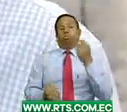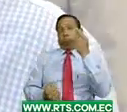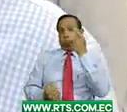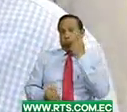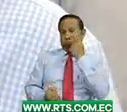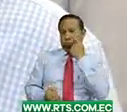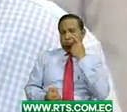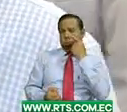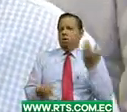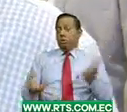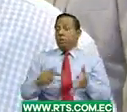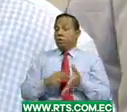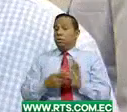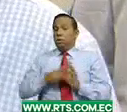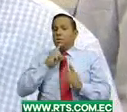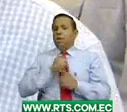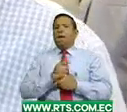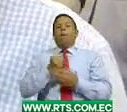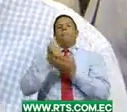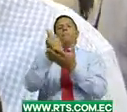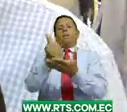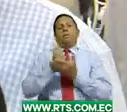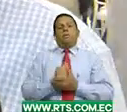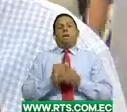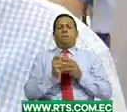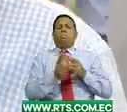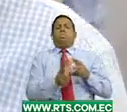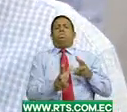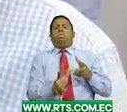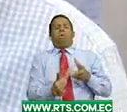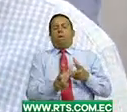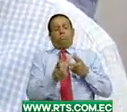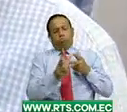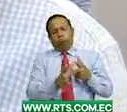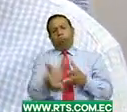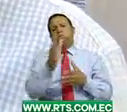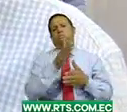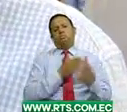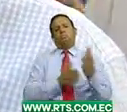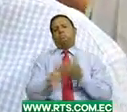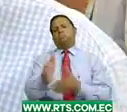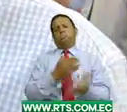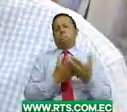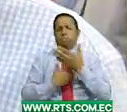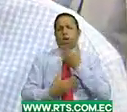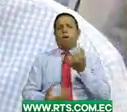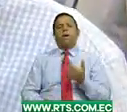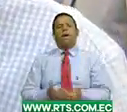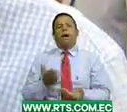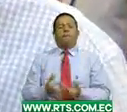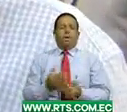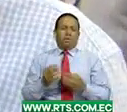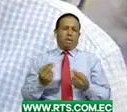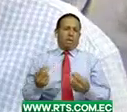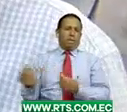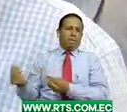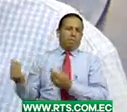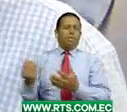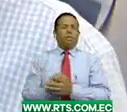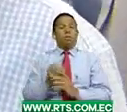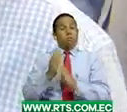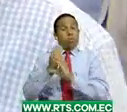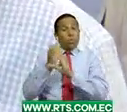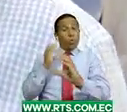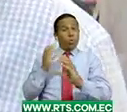que eso va a ayudar muchísimo a que fluya más rápido ya los transportes de pasajeros, los transportes masivos.